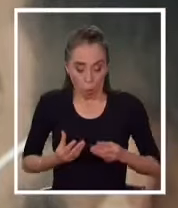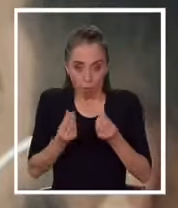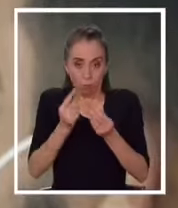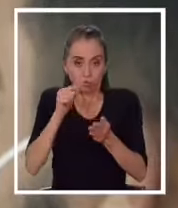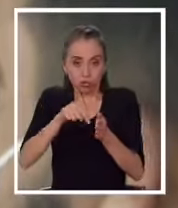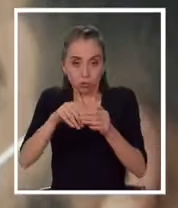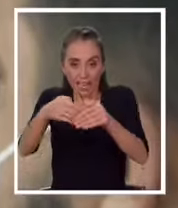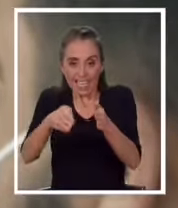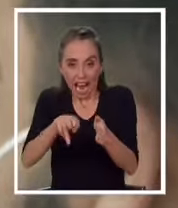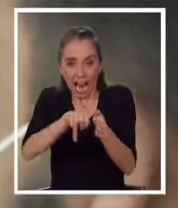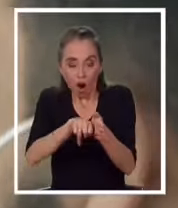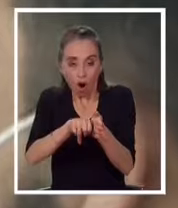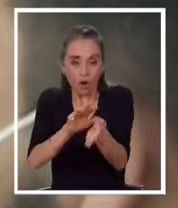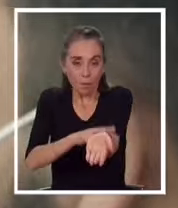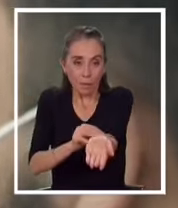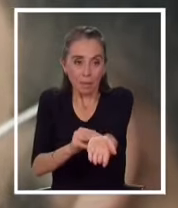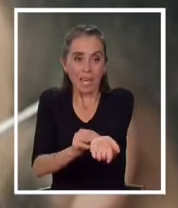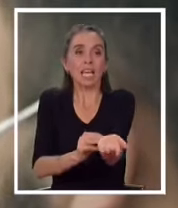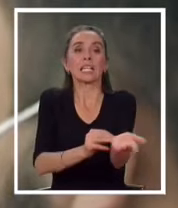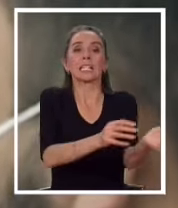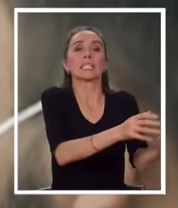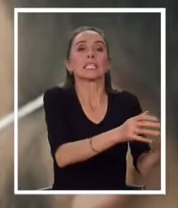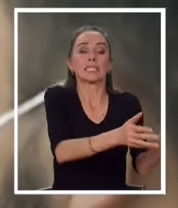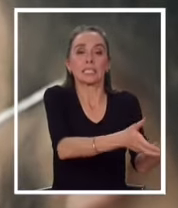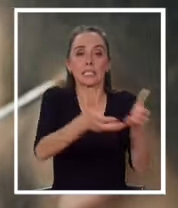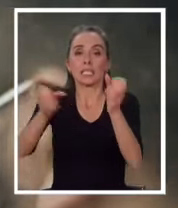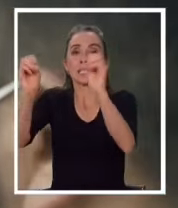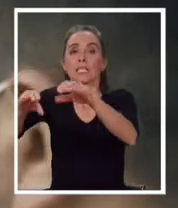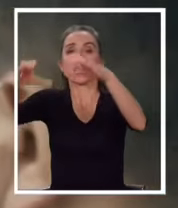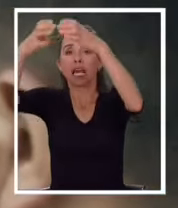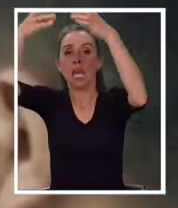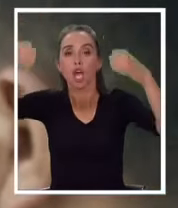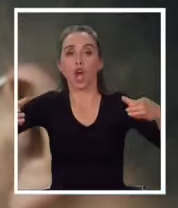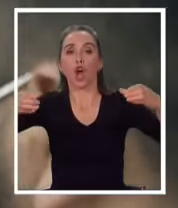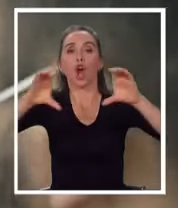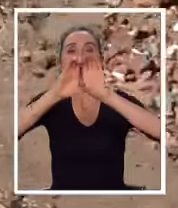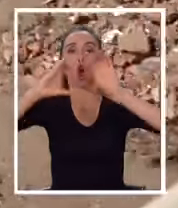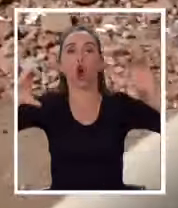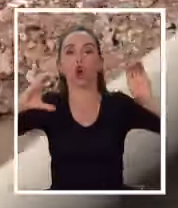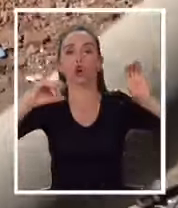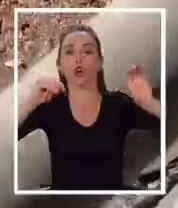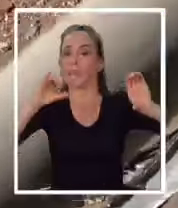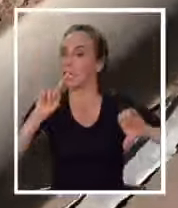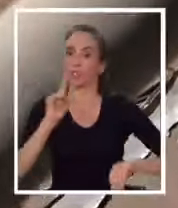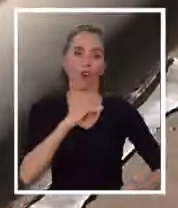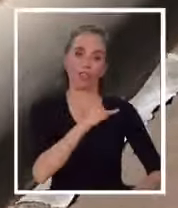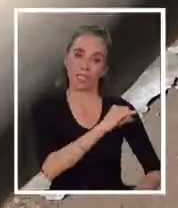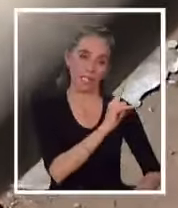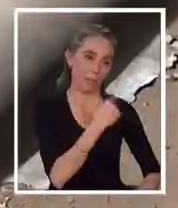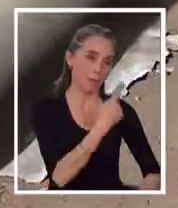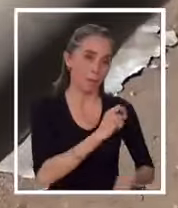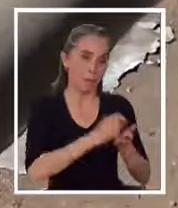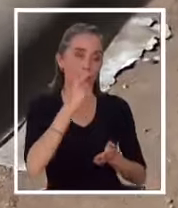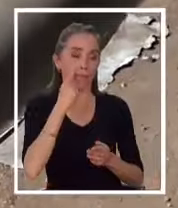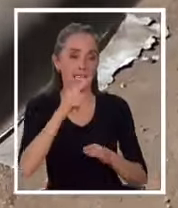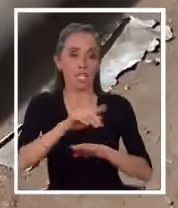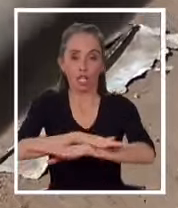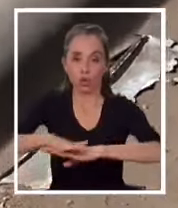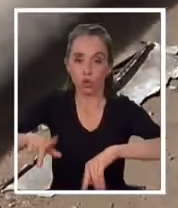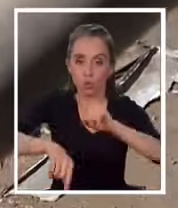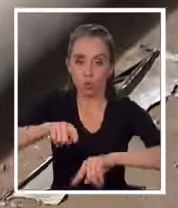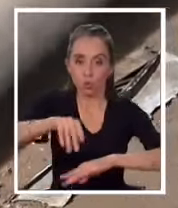tanto, por eso se retira y por eso está en un container de específico para eso. No siempre, o sea, hay también en el suelo,